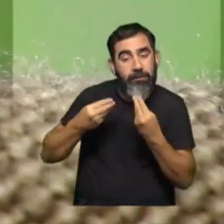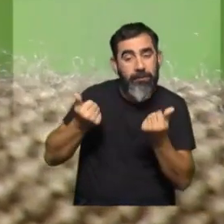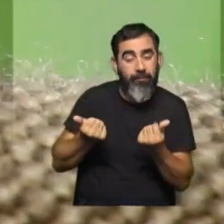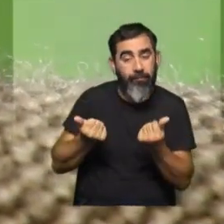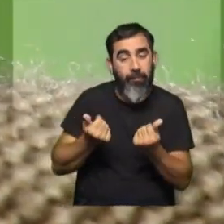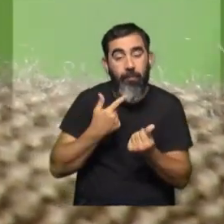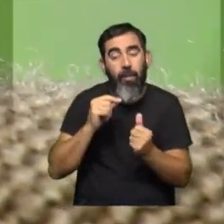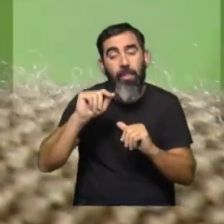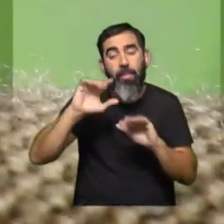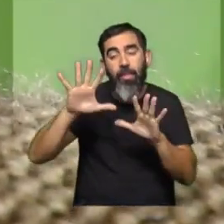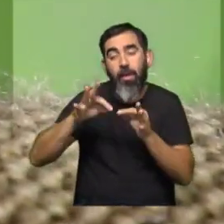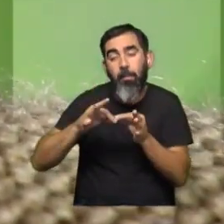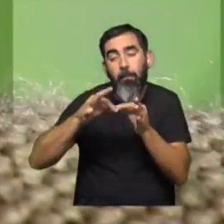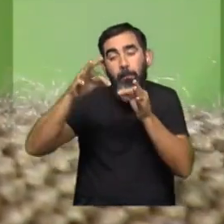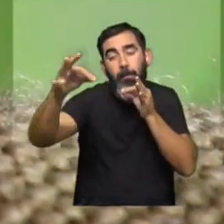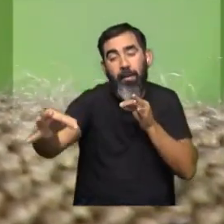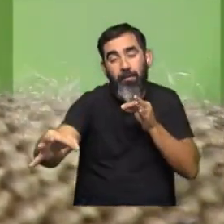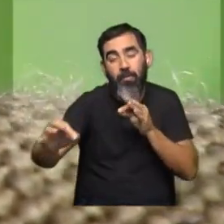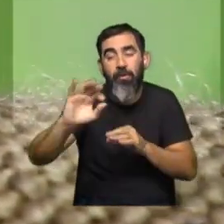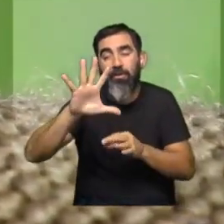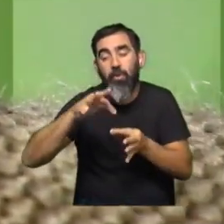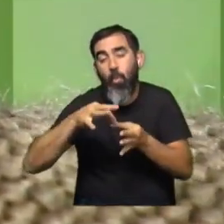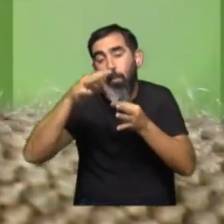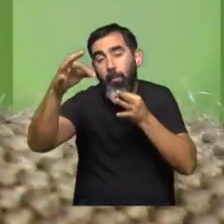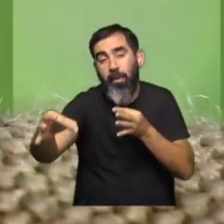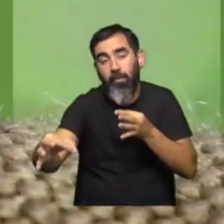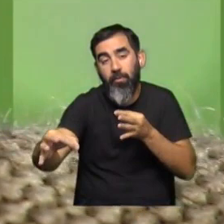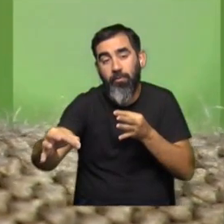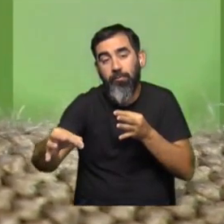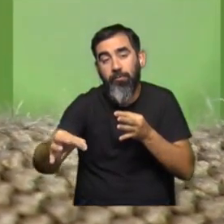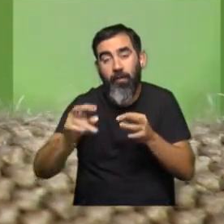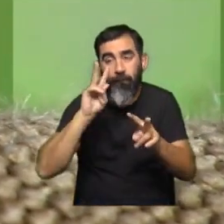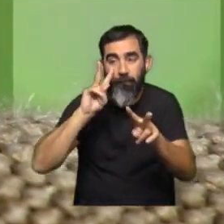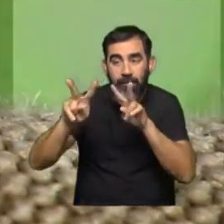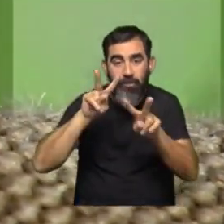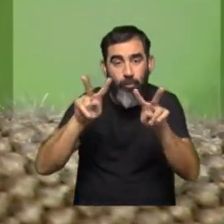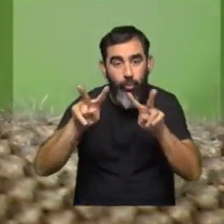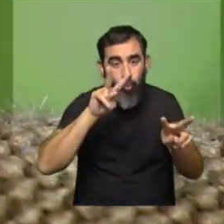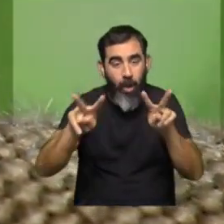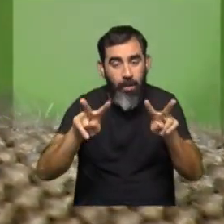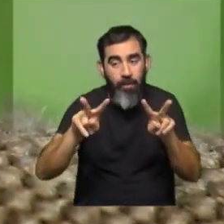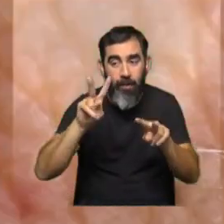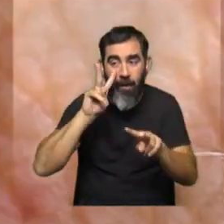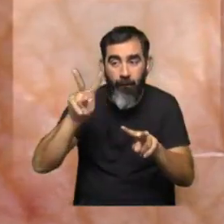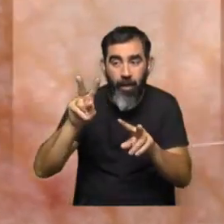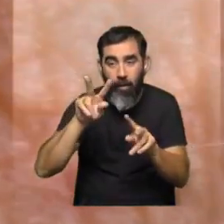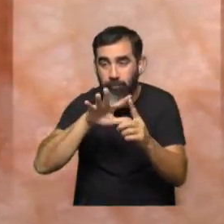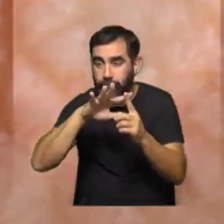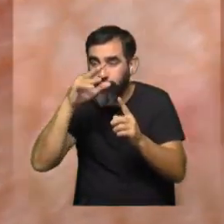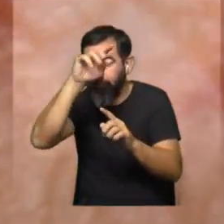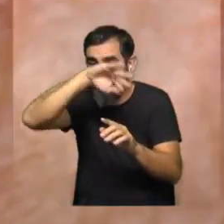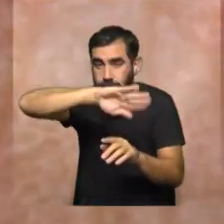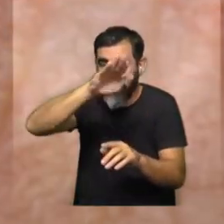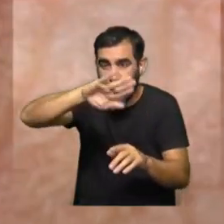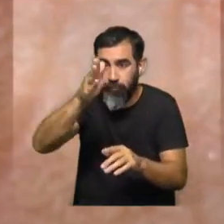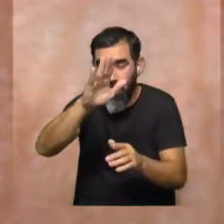como a los 10 metros o 5 metros, empieza a utilizar estímulos visuales, o sea, puede ver como el contorno de la